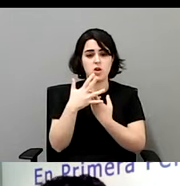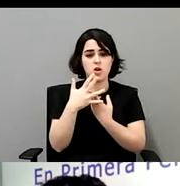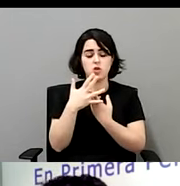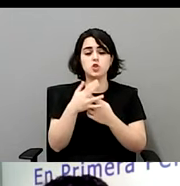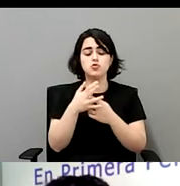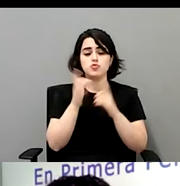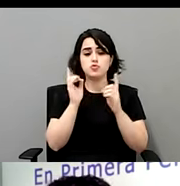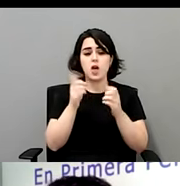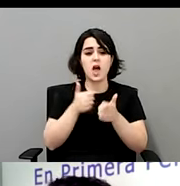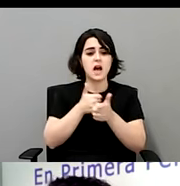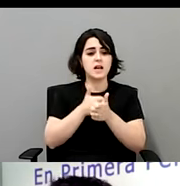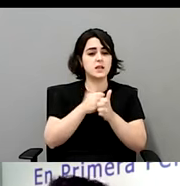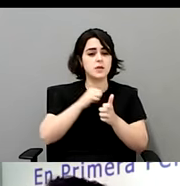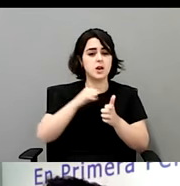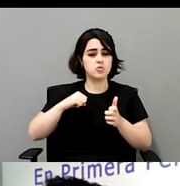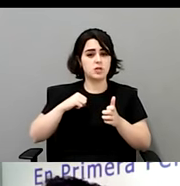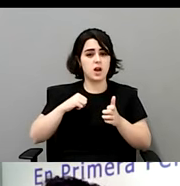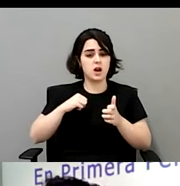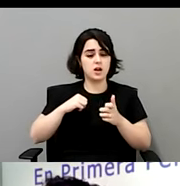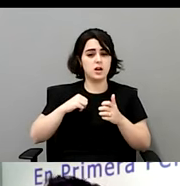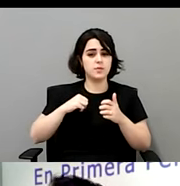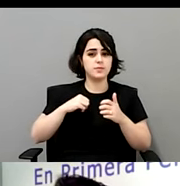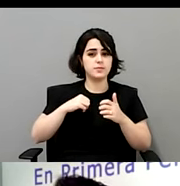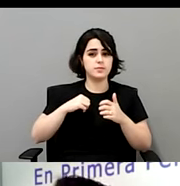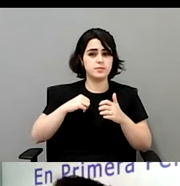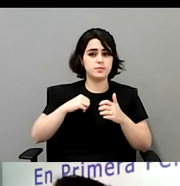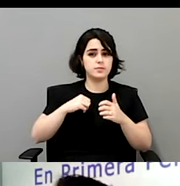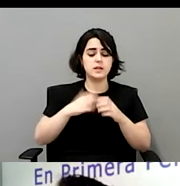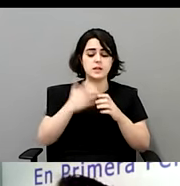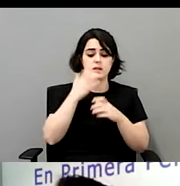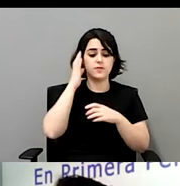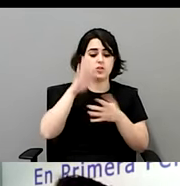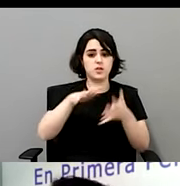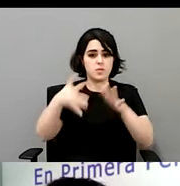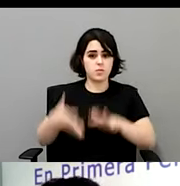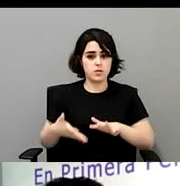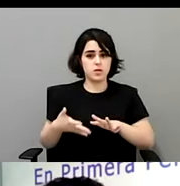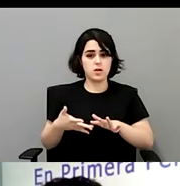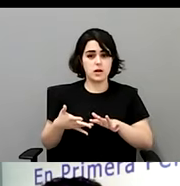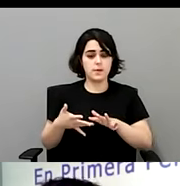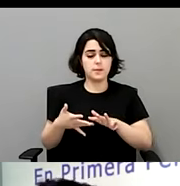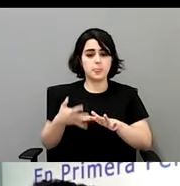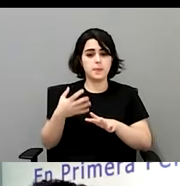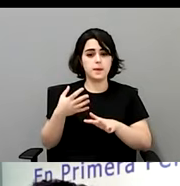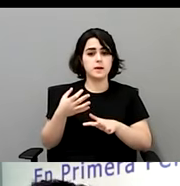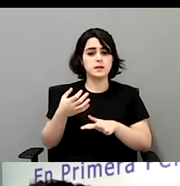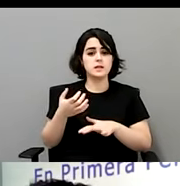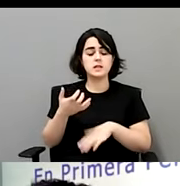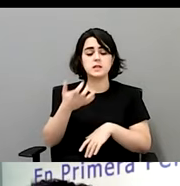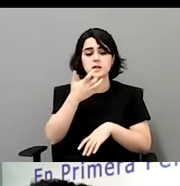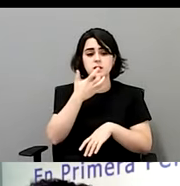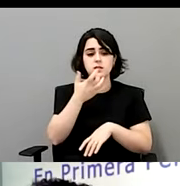la asistencia personal, sino toda una filosofía, y tenemos que